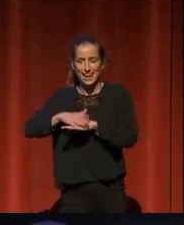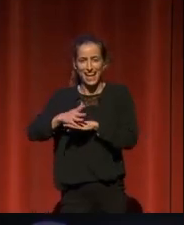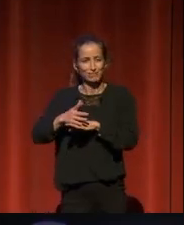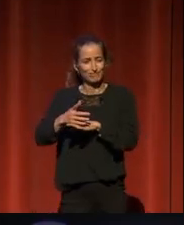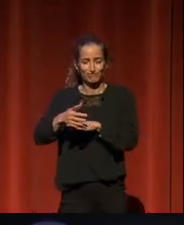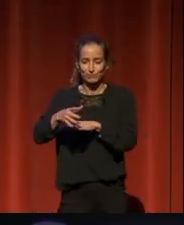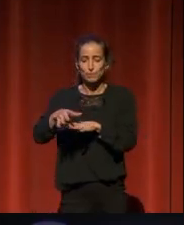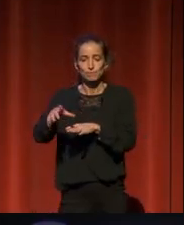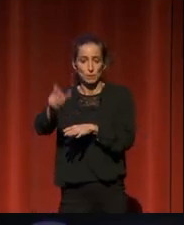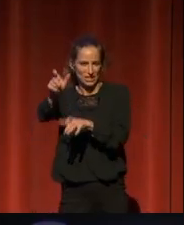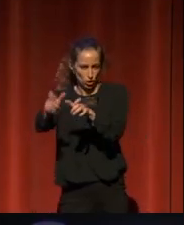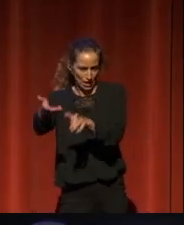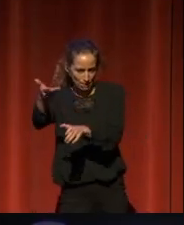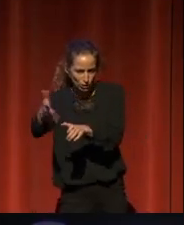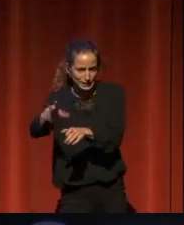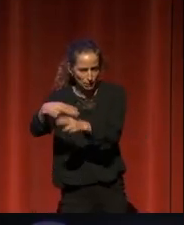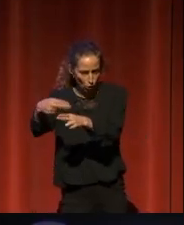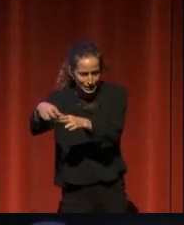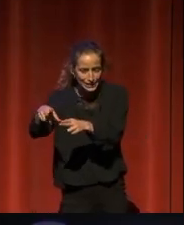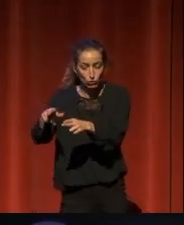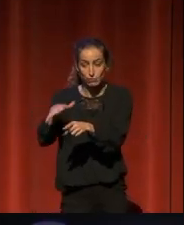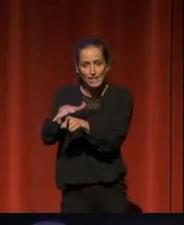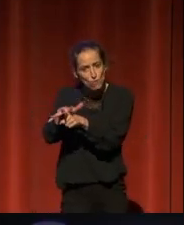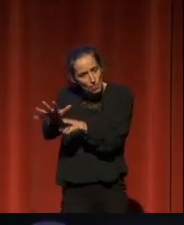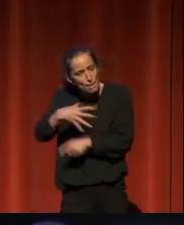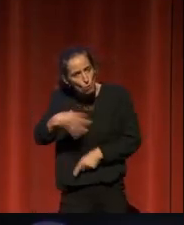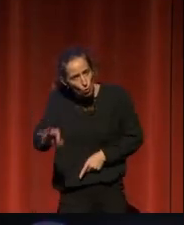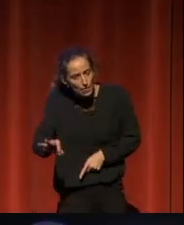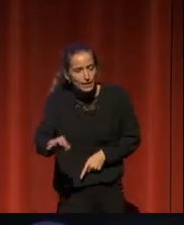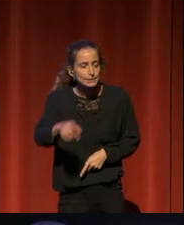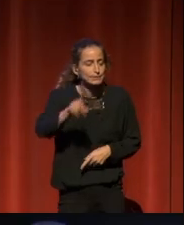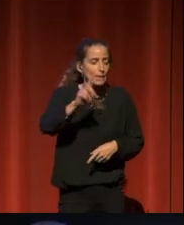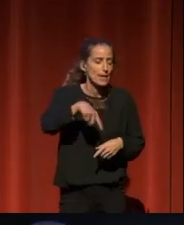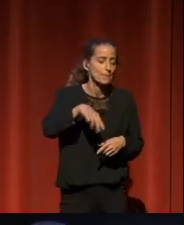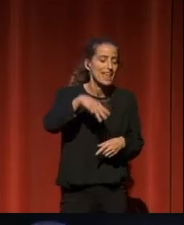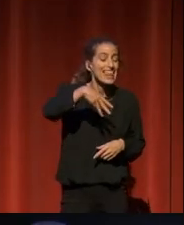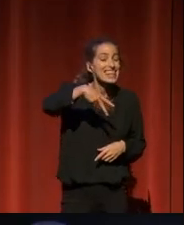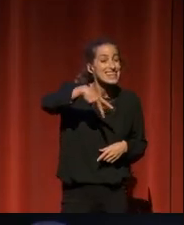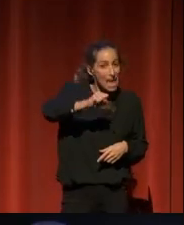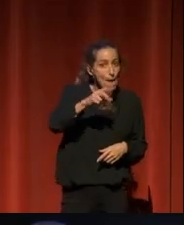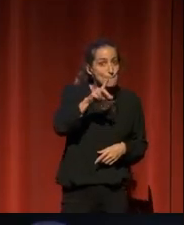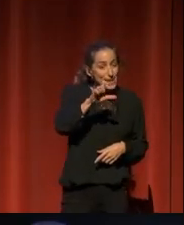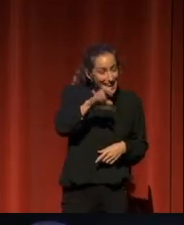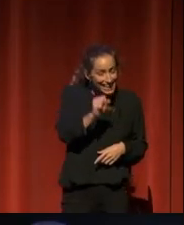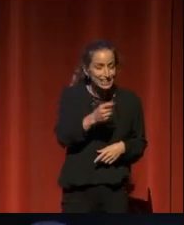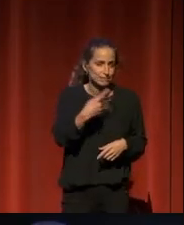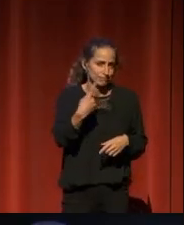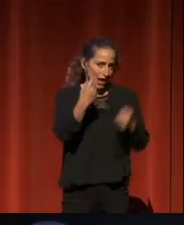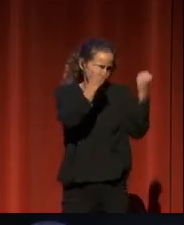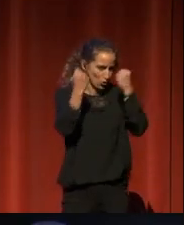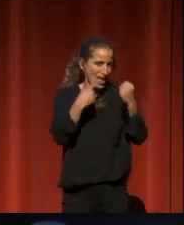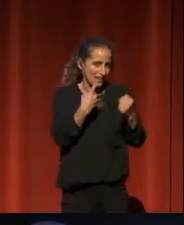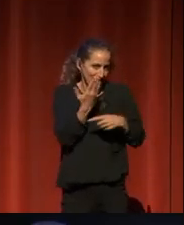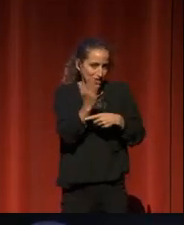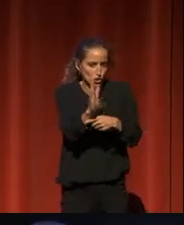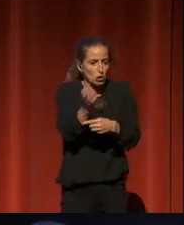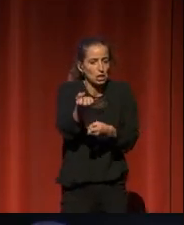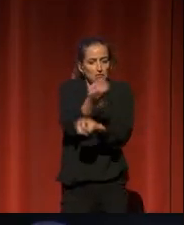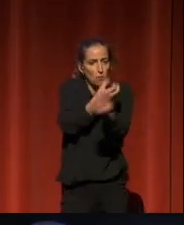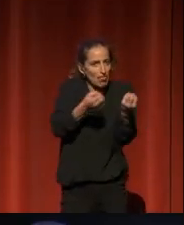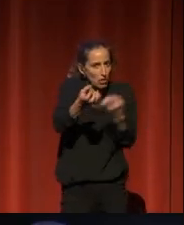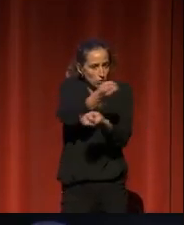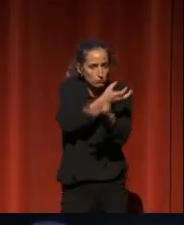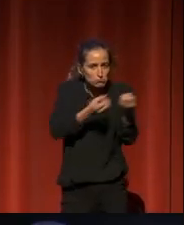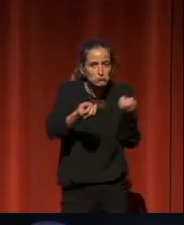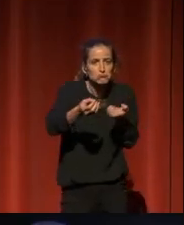políticos naple como las como represent de las autoridades bibliotecarias con intercambio de información